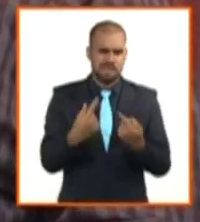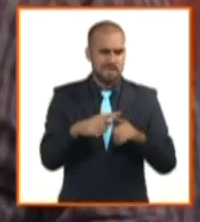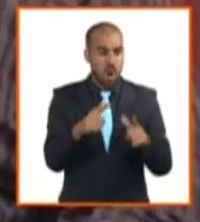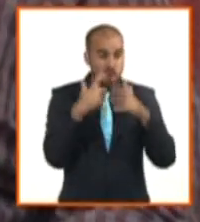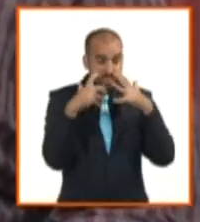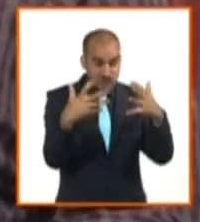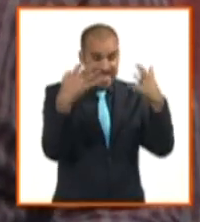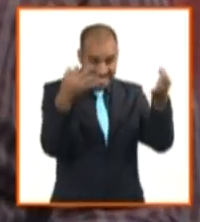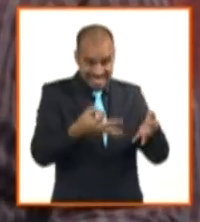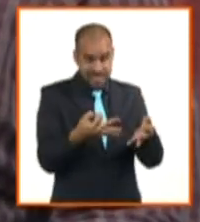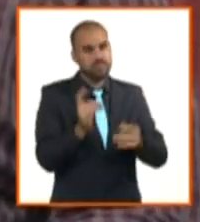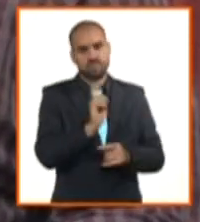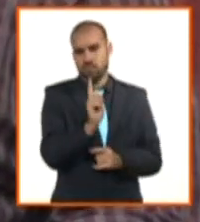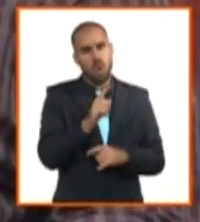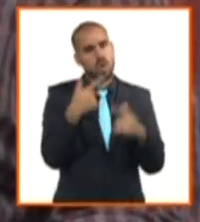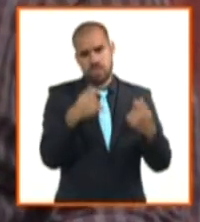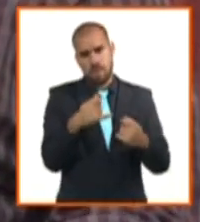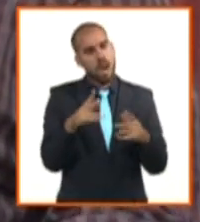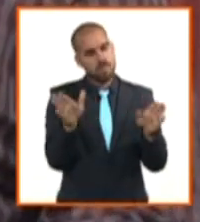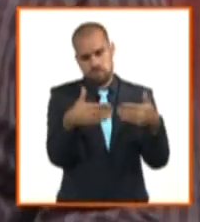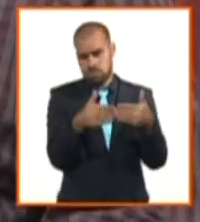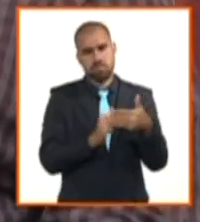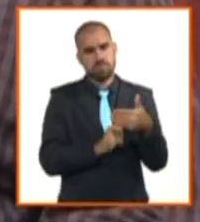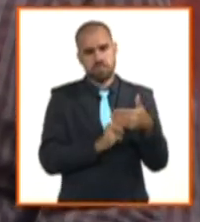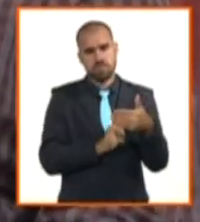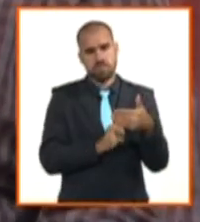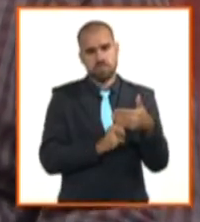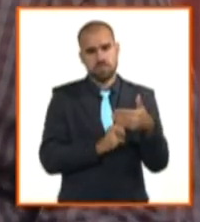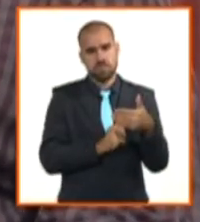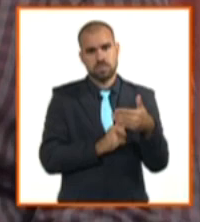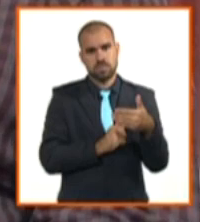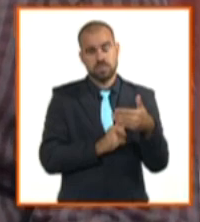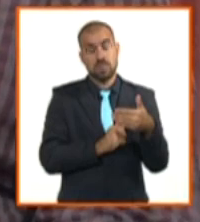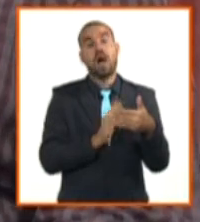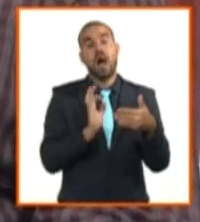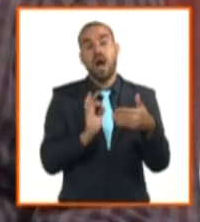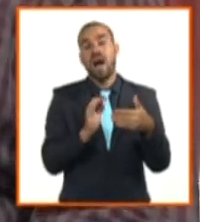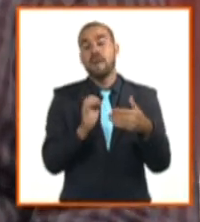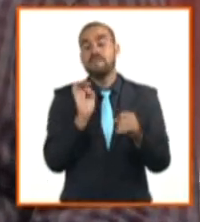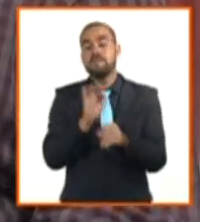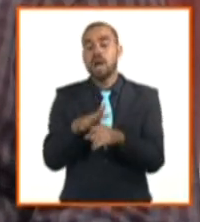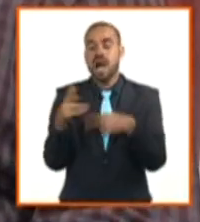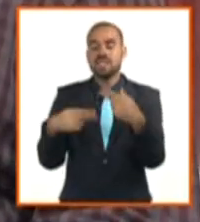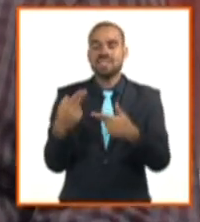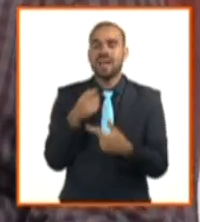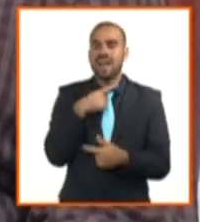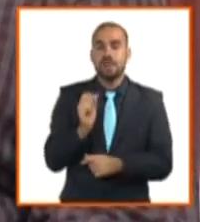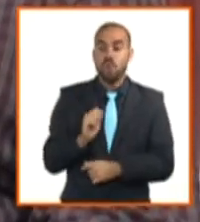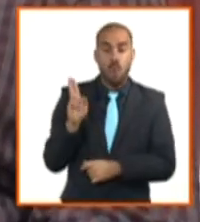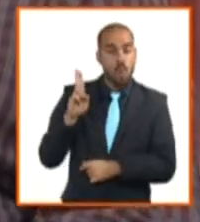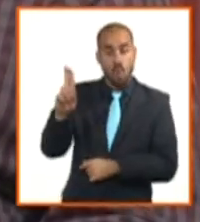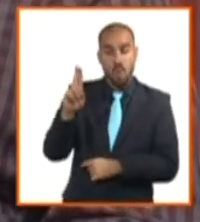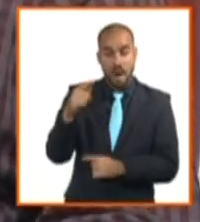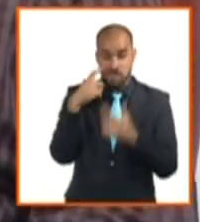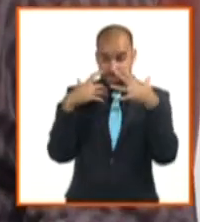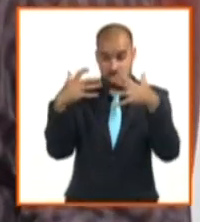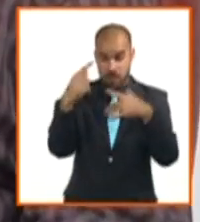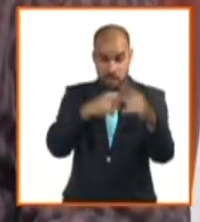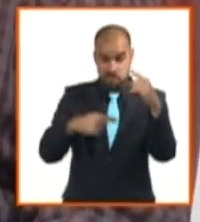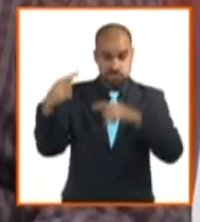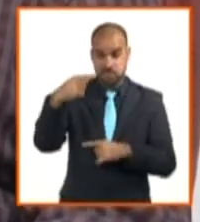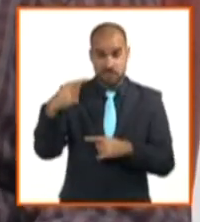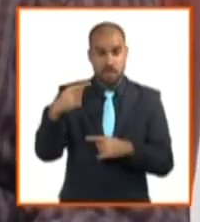momento dejarlo de prestar y por el contrario si a activar todos aquellos que resultan imprescindibles tanto las